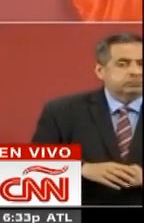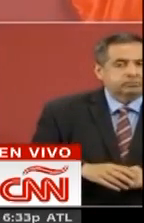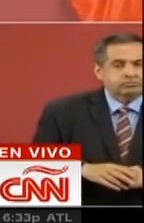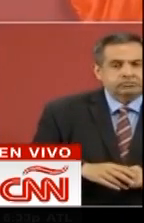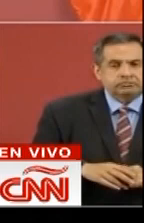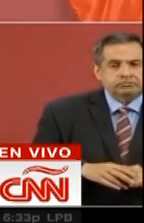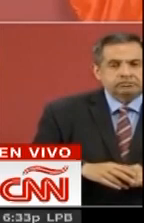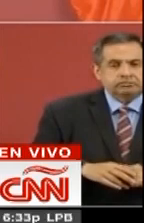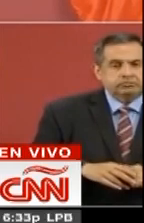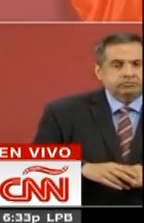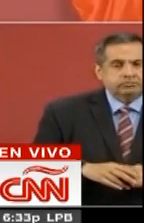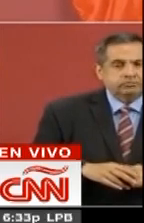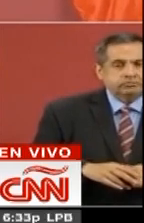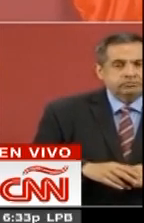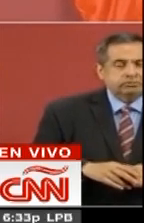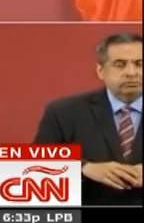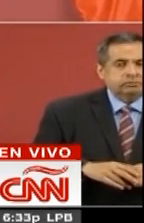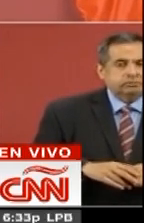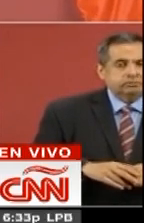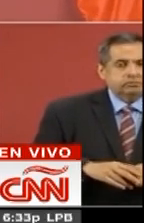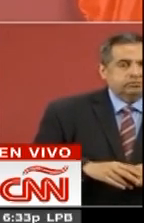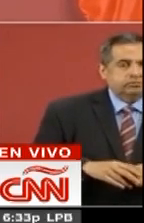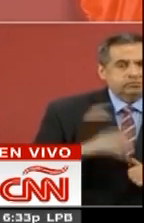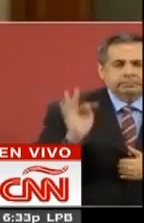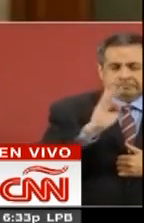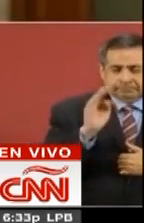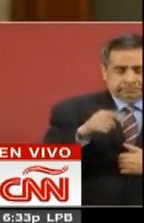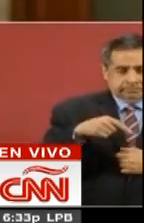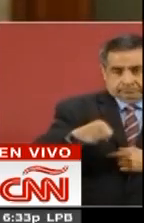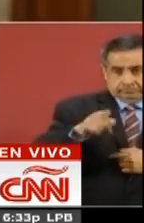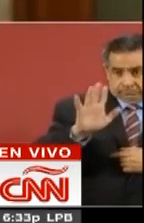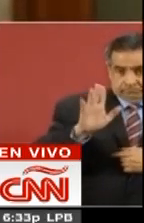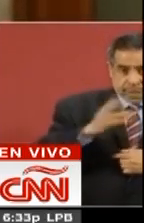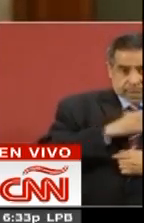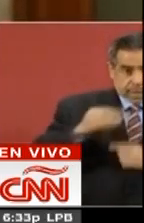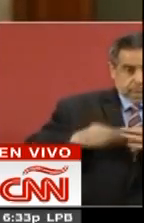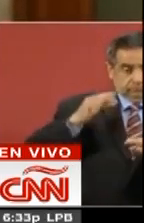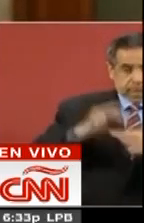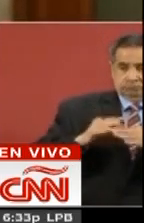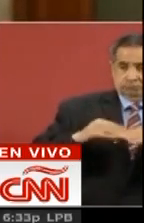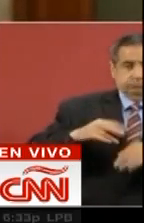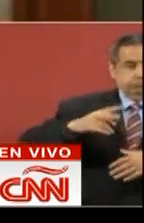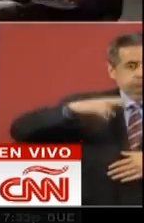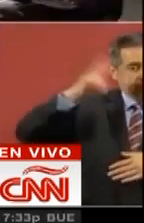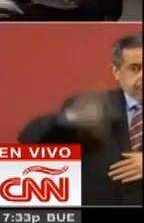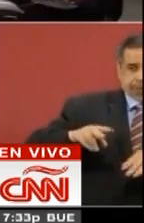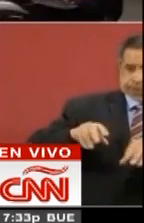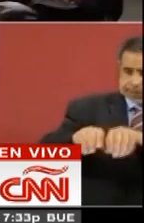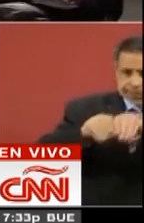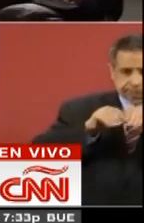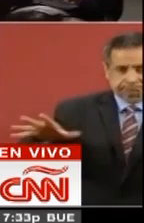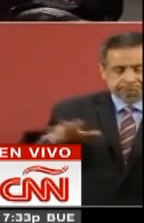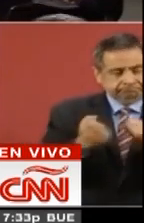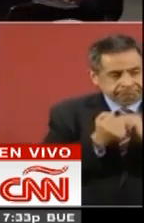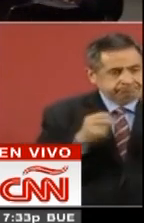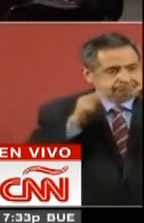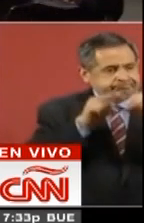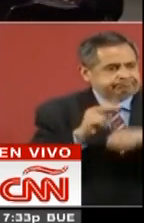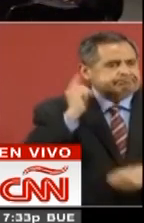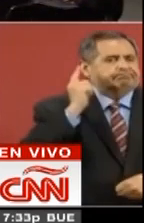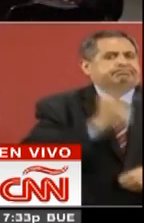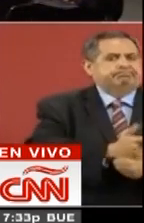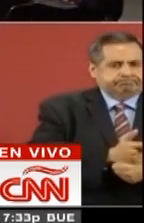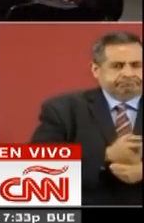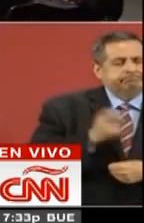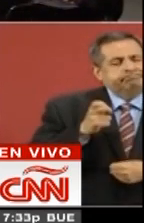aunque no han informado si el tema de los militares estaría incluido en las indagatorias, cuyos avances se darán a conocer este sábado